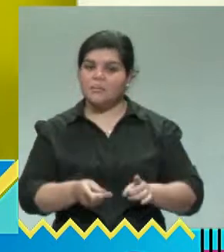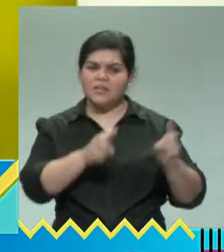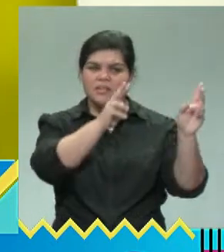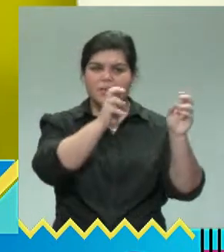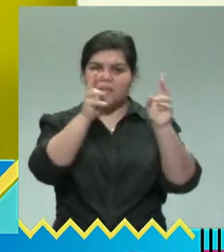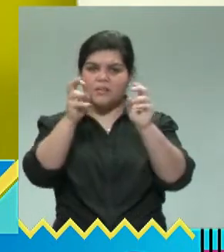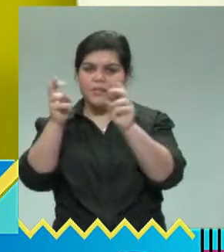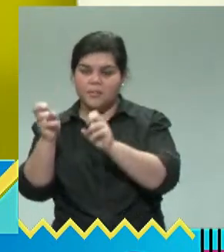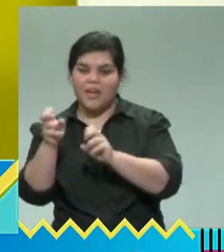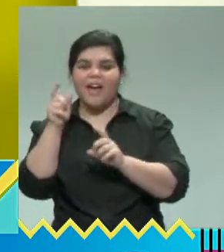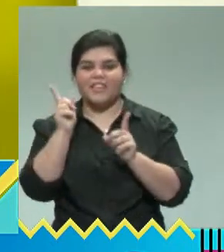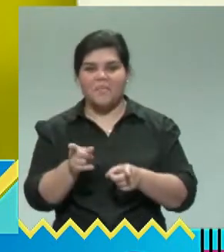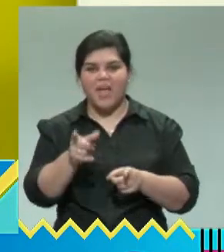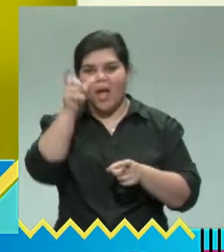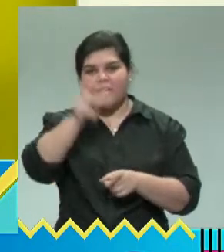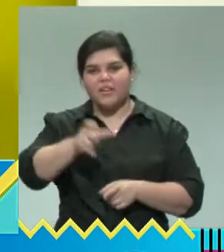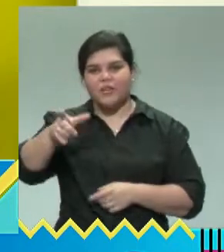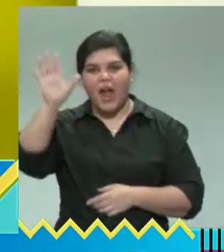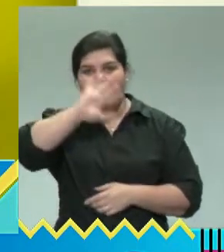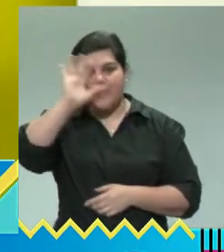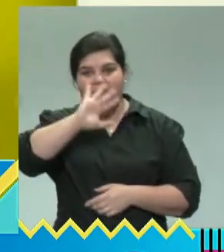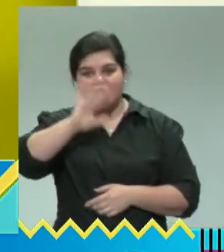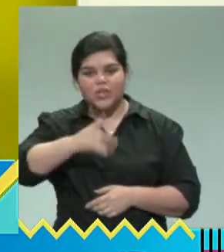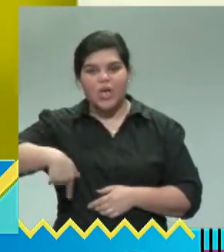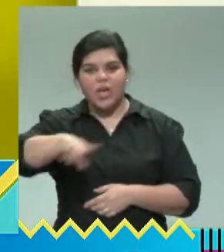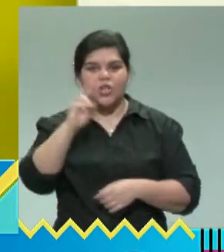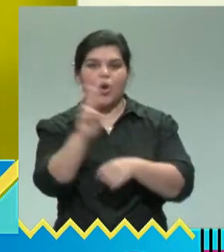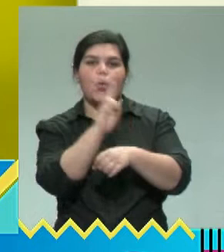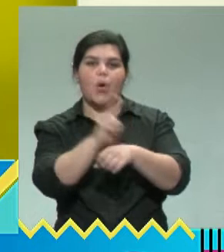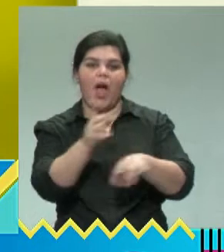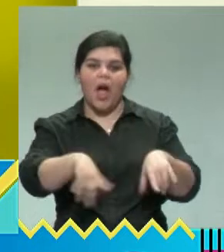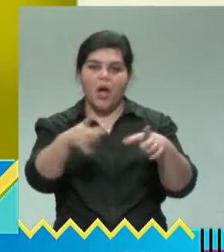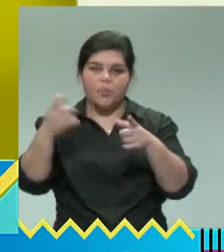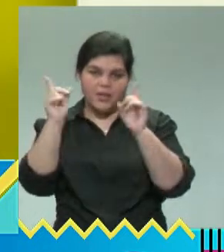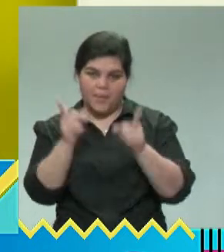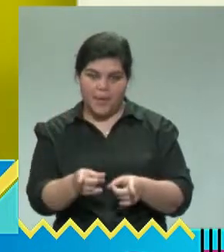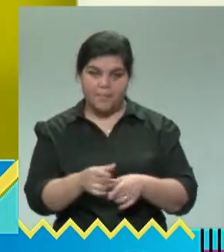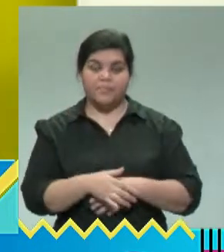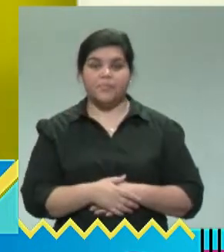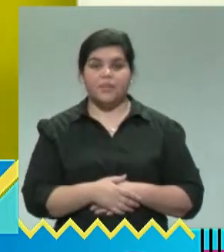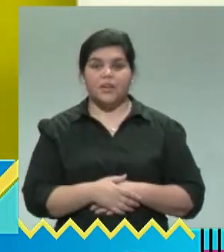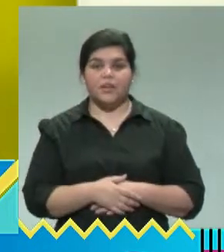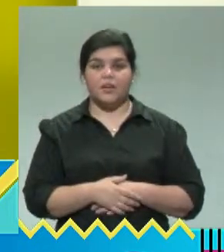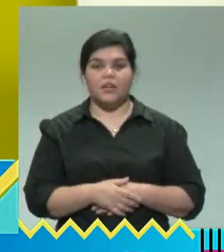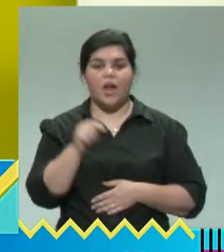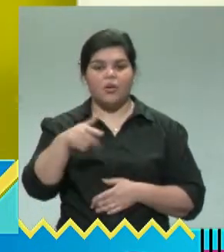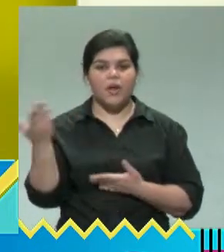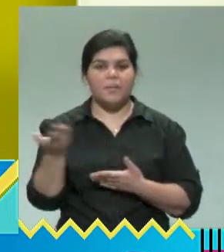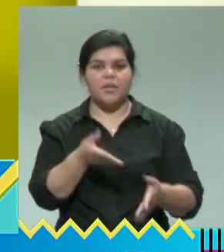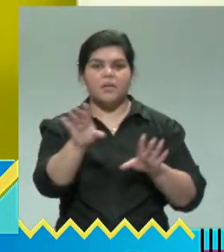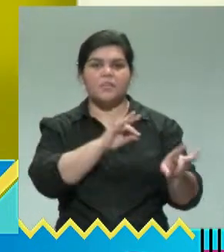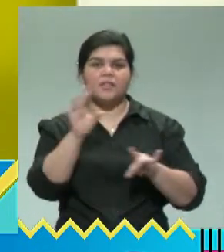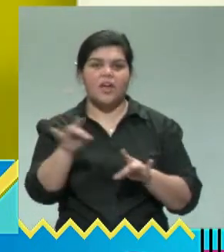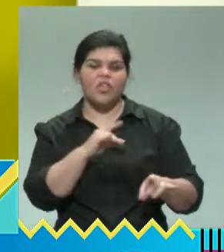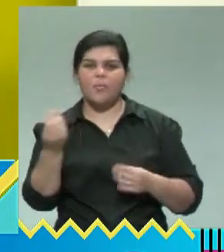este caso también los Simpson haciendo ahí alusión a la preservación de los árboles. Ahora vamos a presentarlos a nuestros invitados para hablar